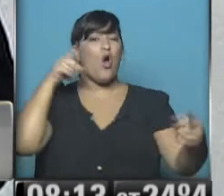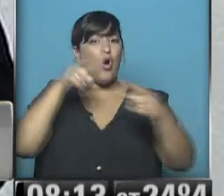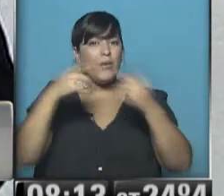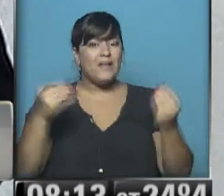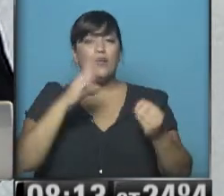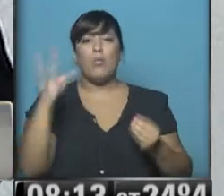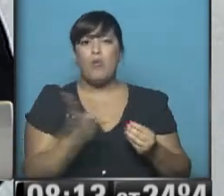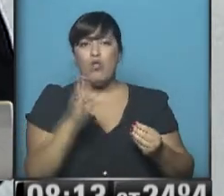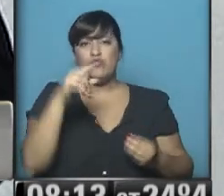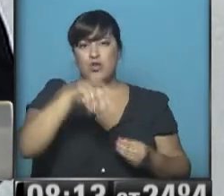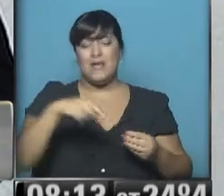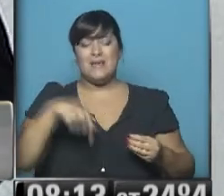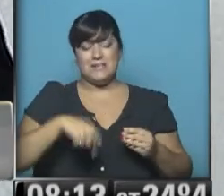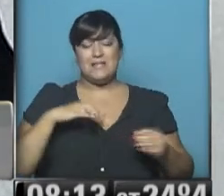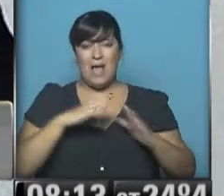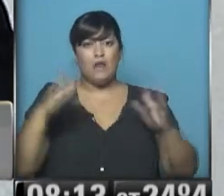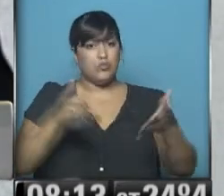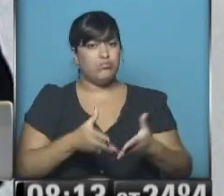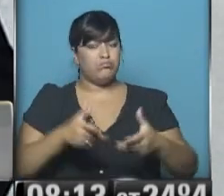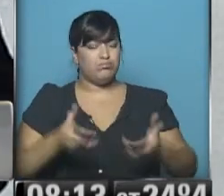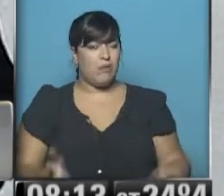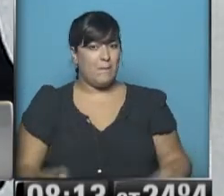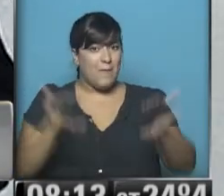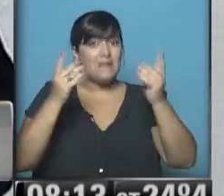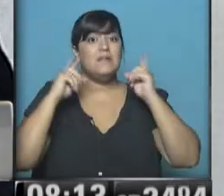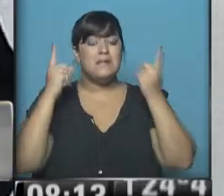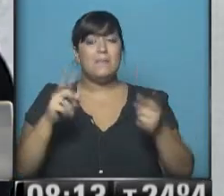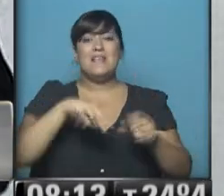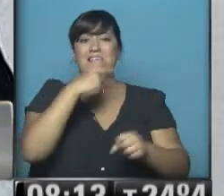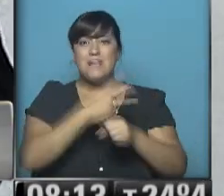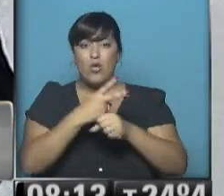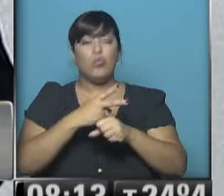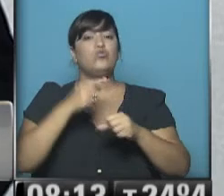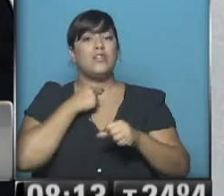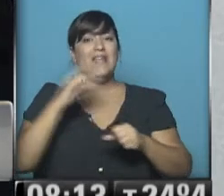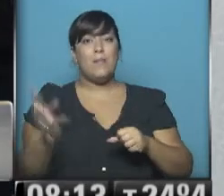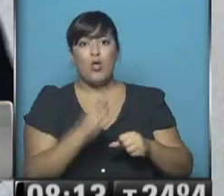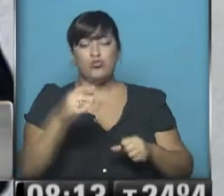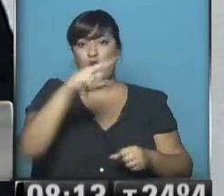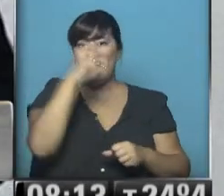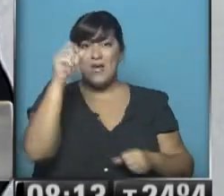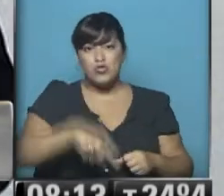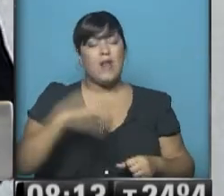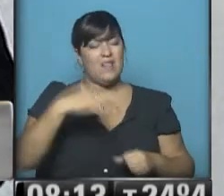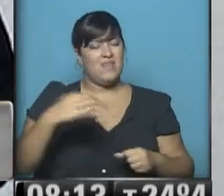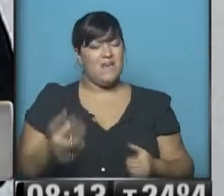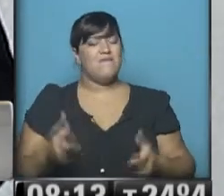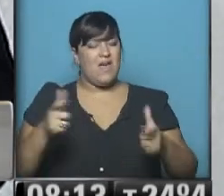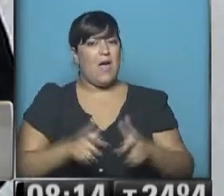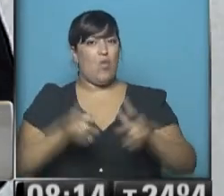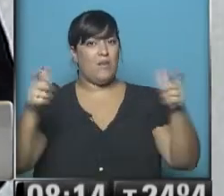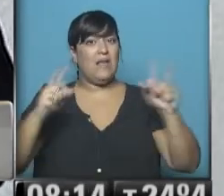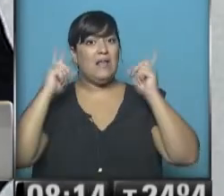incremental este año en segundo lugar para aumentar la producción nacional en tercer lugar para sustituir